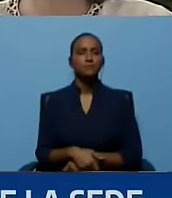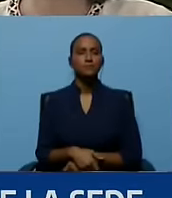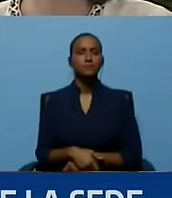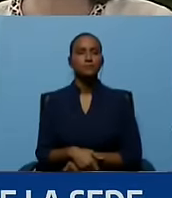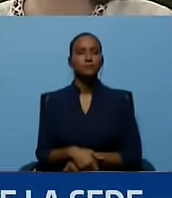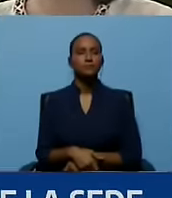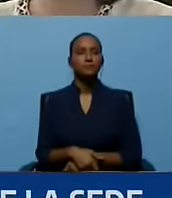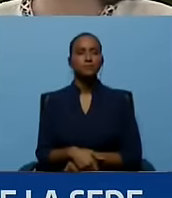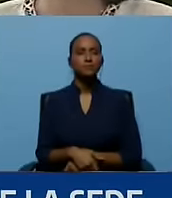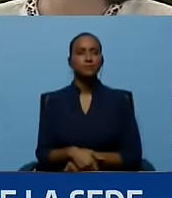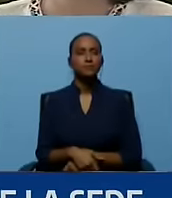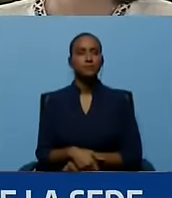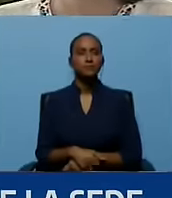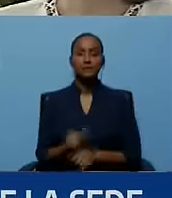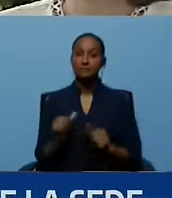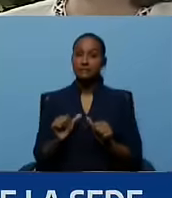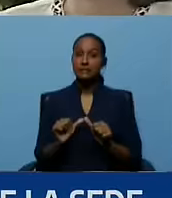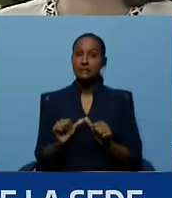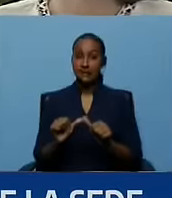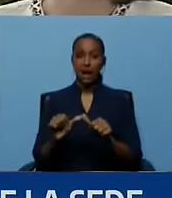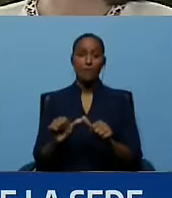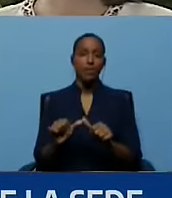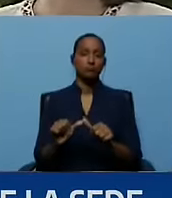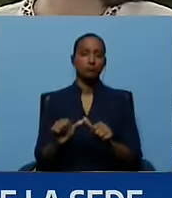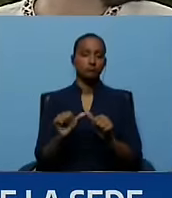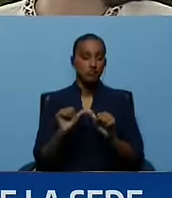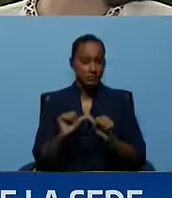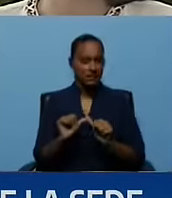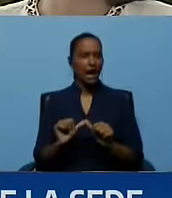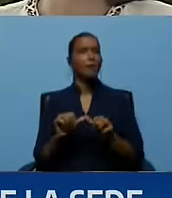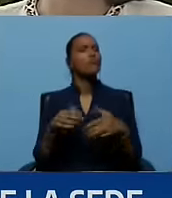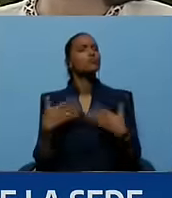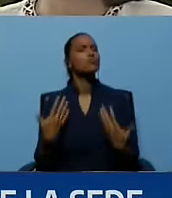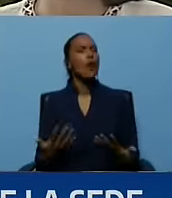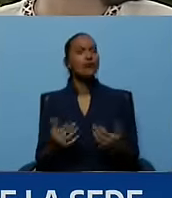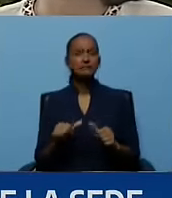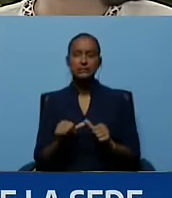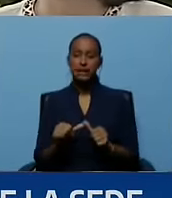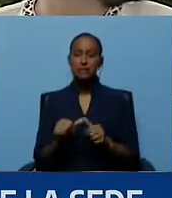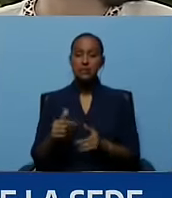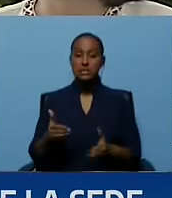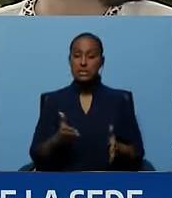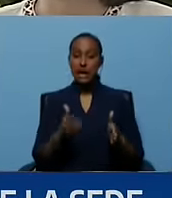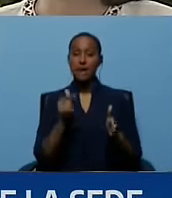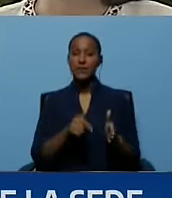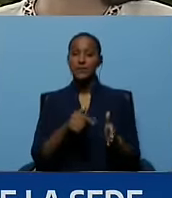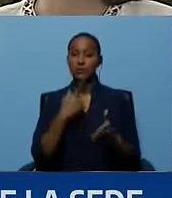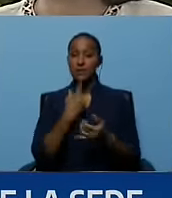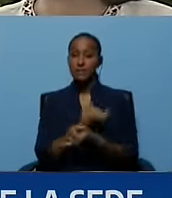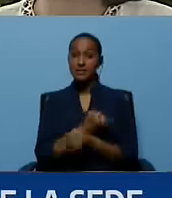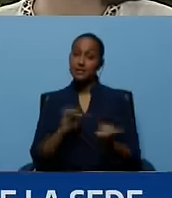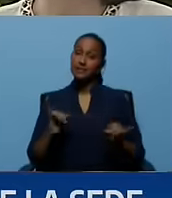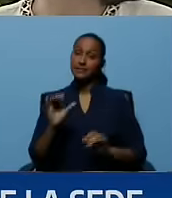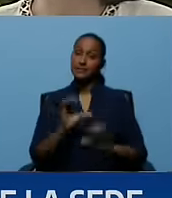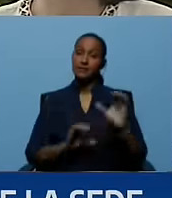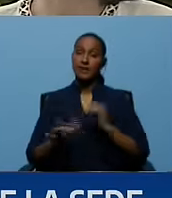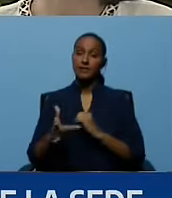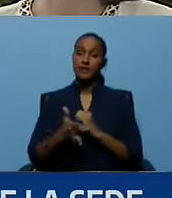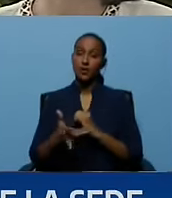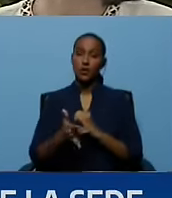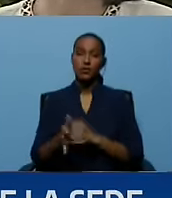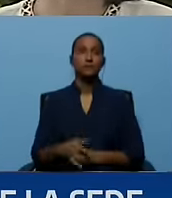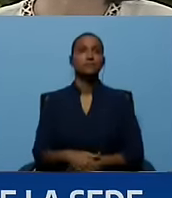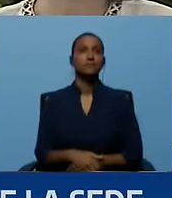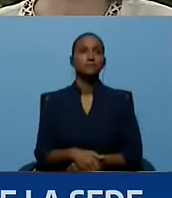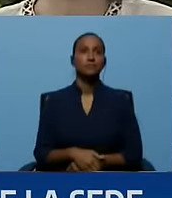Y sigamos construyendo el camino de la independencia científica tecnológica. Y a